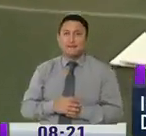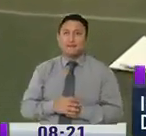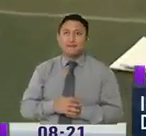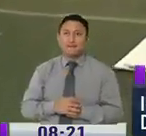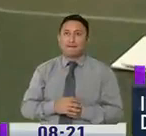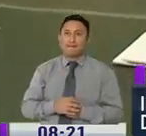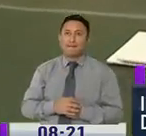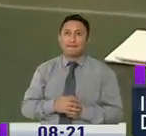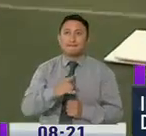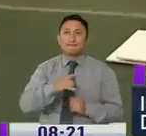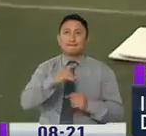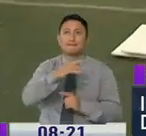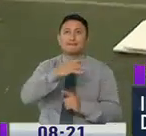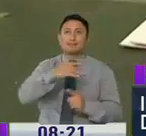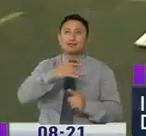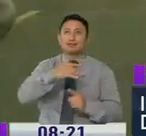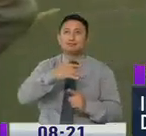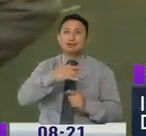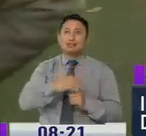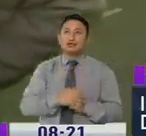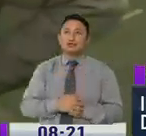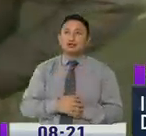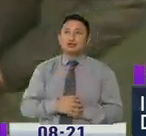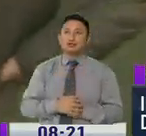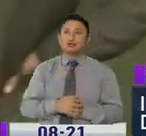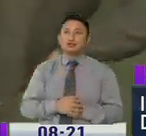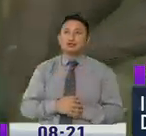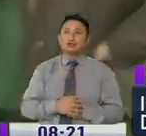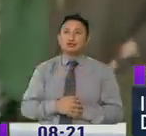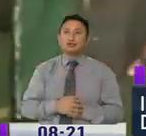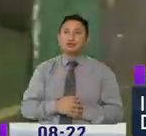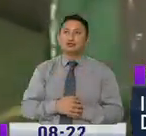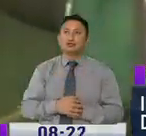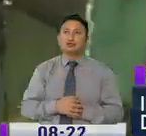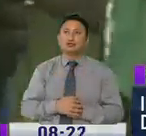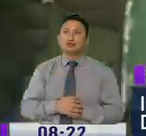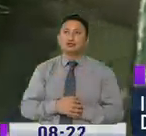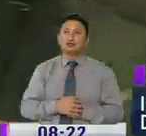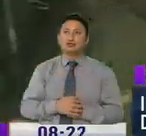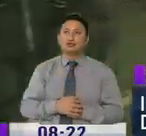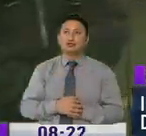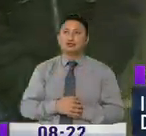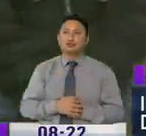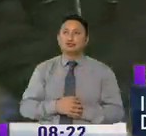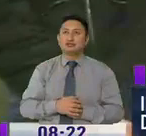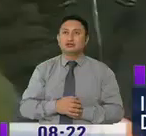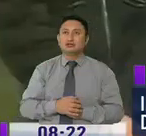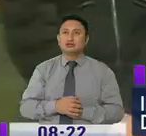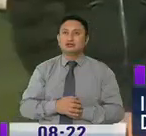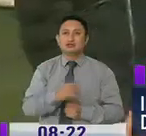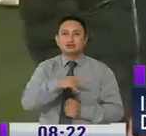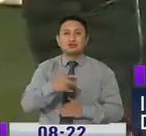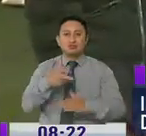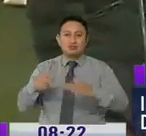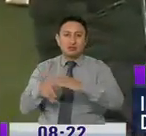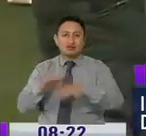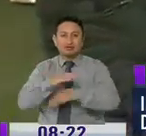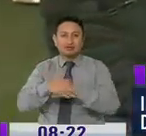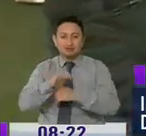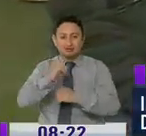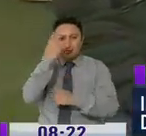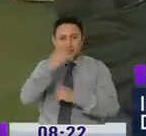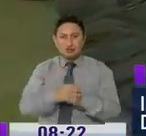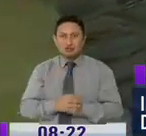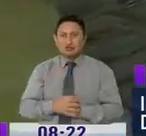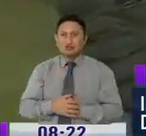y realmente tiene un ambiente muy agradable. O sea, tenemos un área de niños, música, parqueadero, se vuelve realmente un evento muy, muy